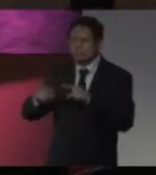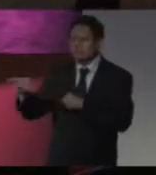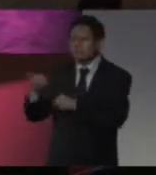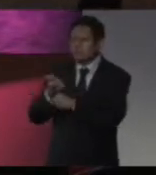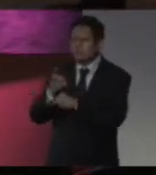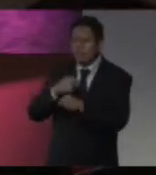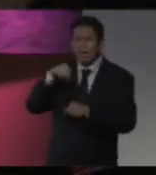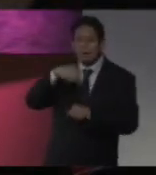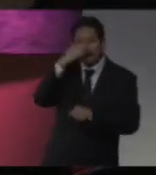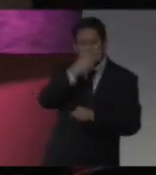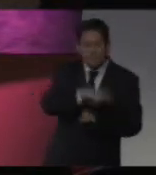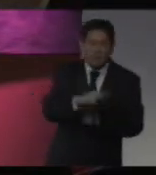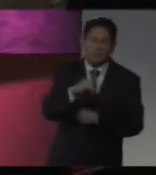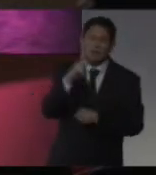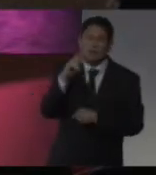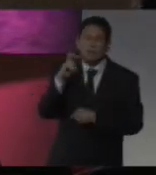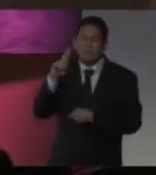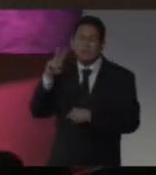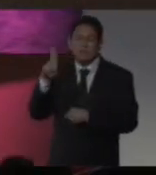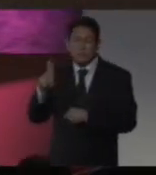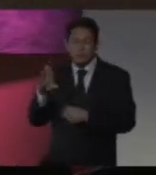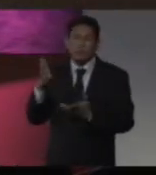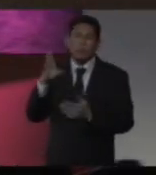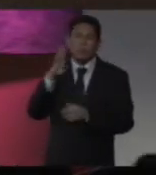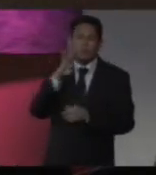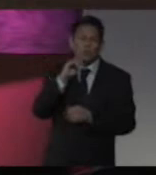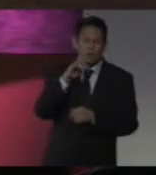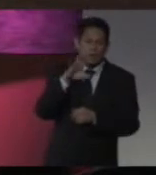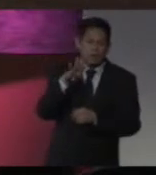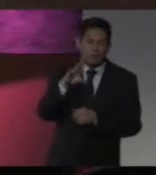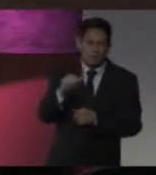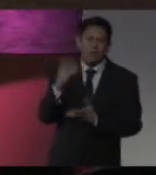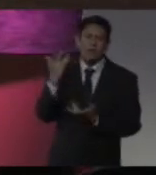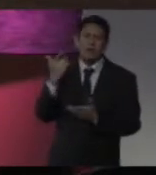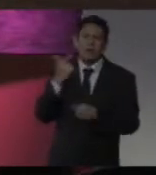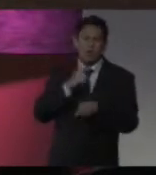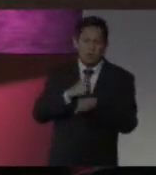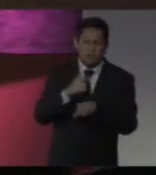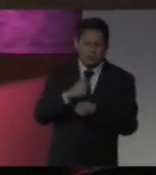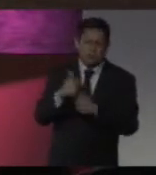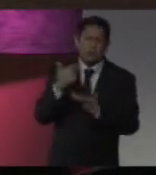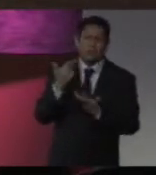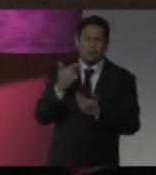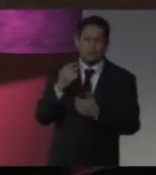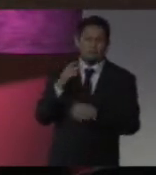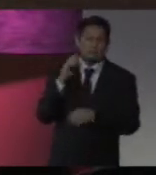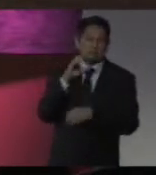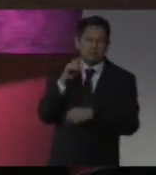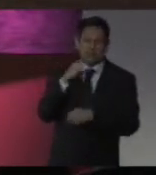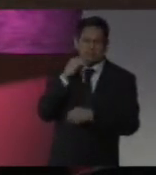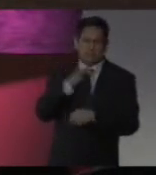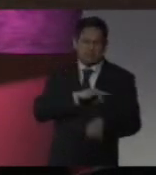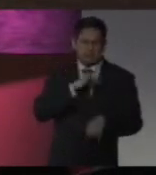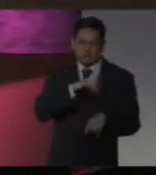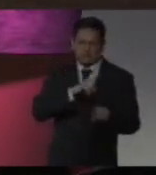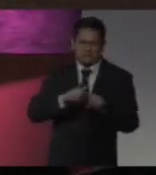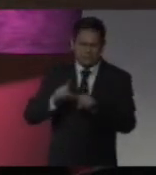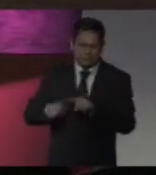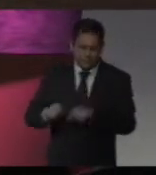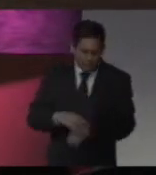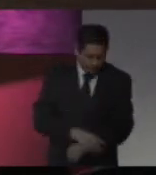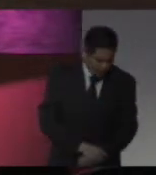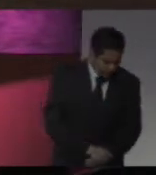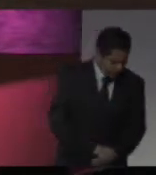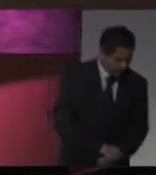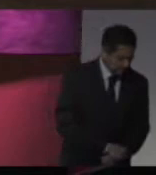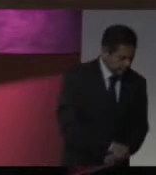Perú, Bolivia, Colombia, Guatemala, Ecuador y Chile. A través de los años, Silvia Marcos ha sido fundadora, consultora,